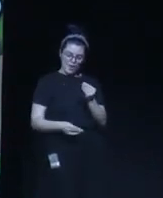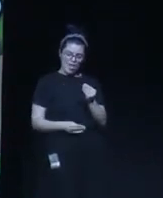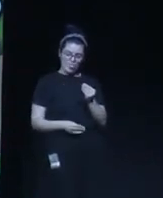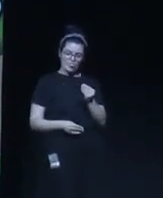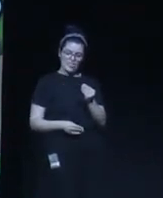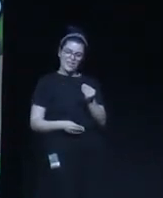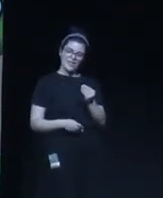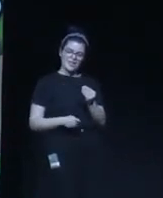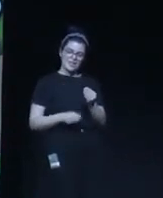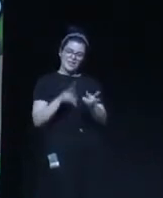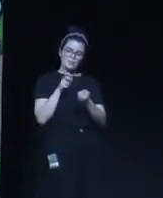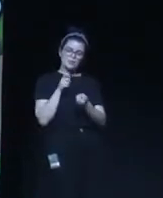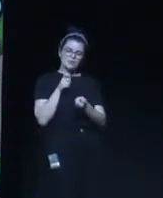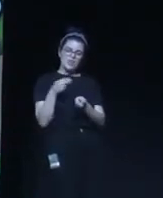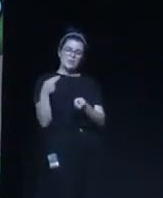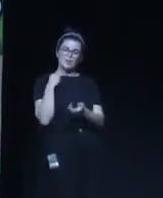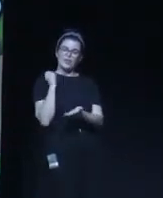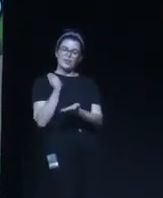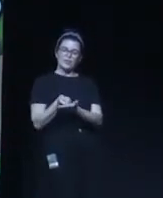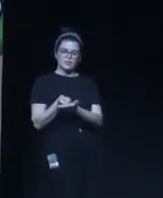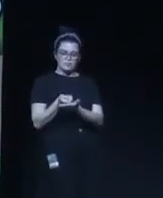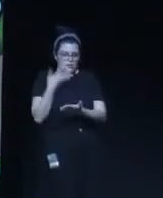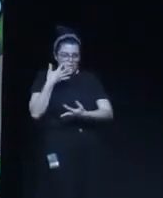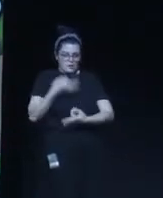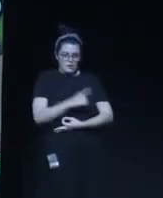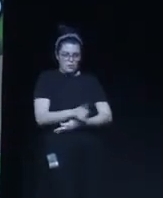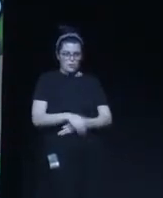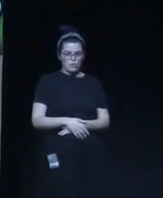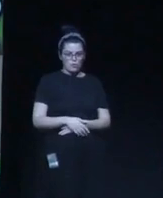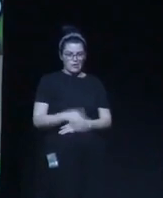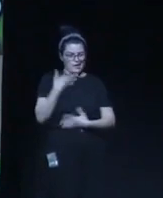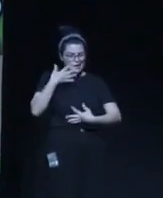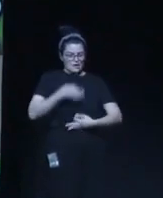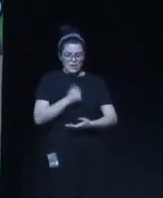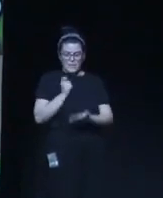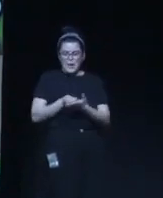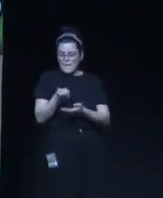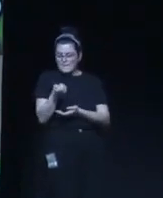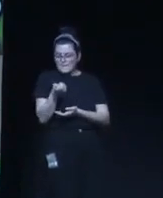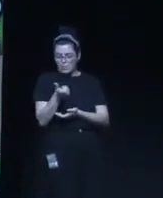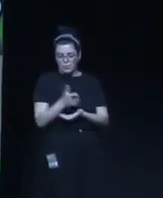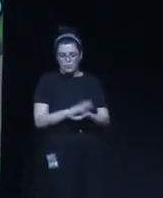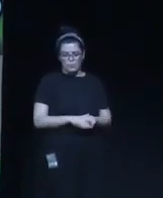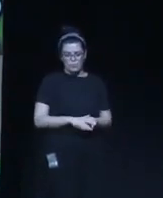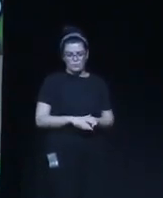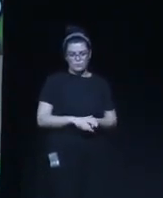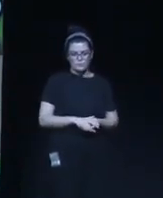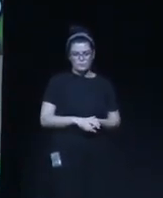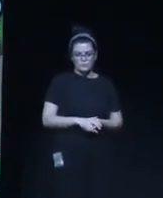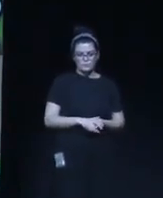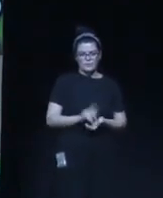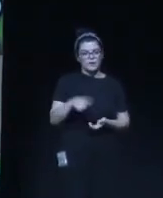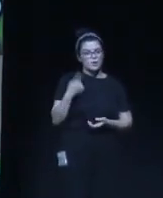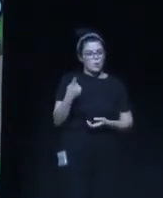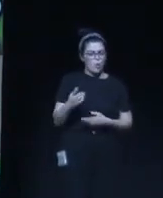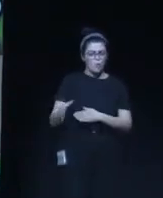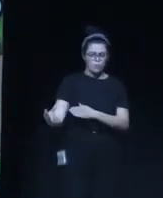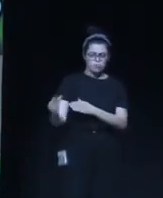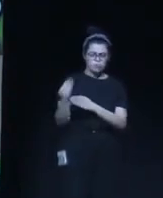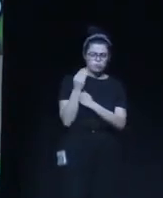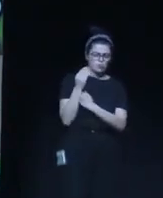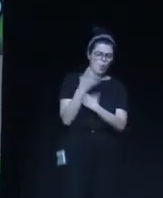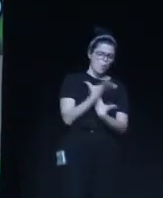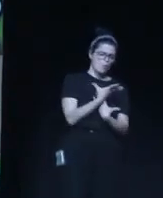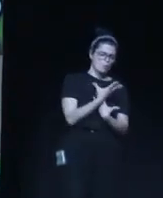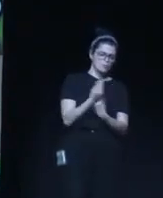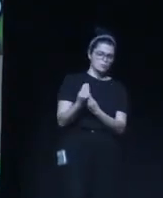administración, a la diputación. Ellos en realidad han pagado muy poco, que es lo que está pasando. Y luego, por otro lado, reciben mucho. Reciben